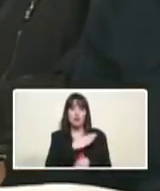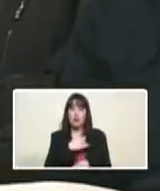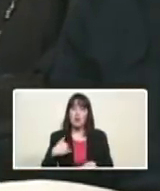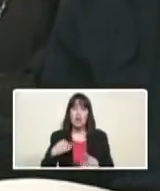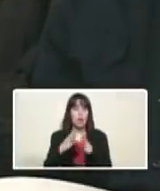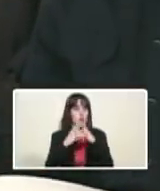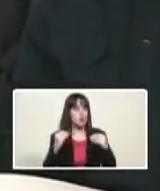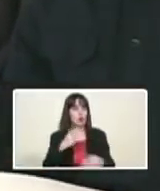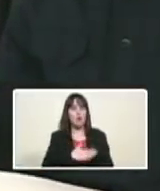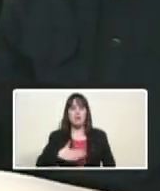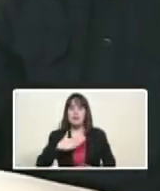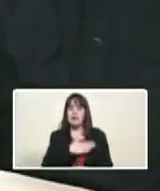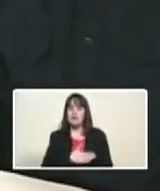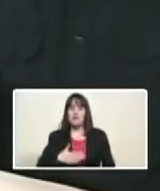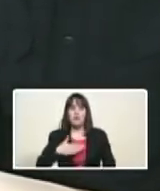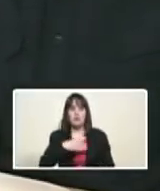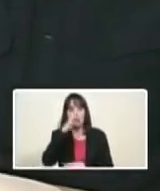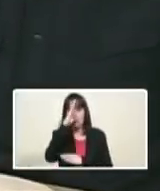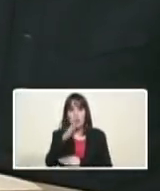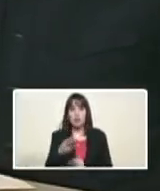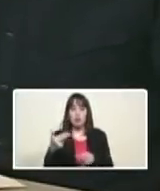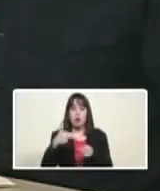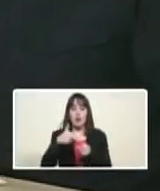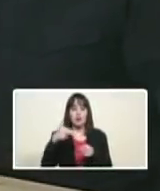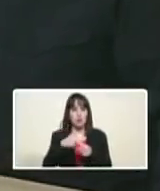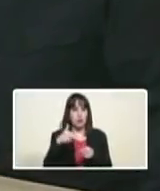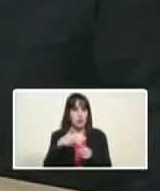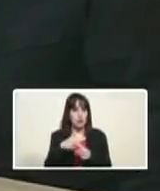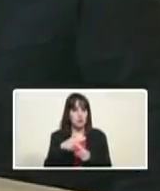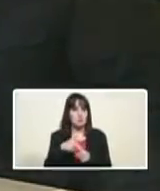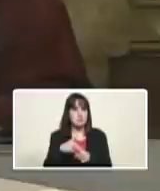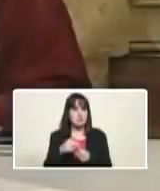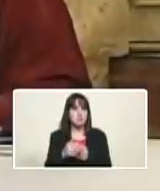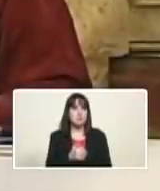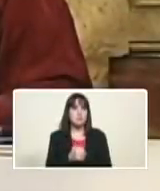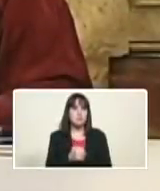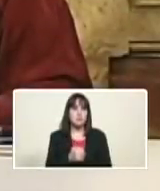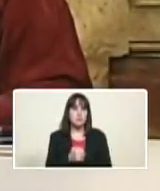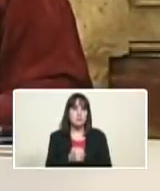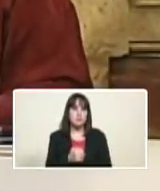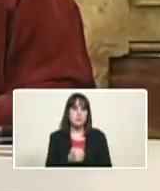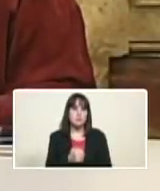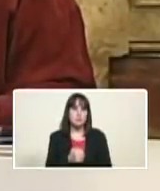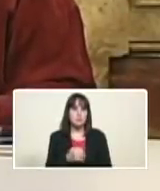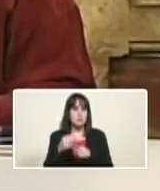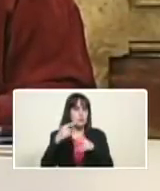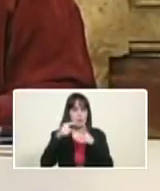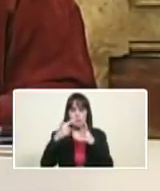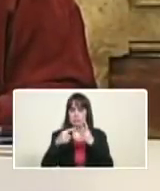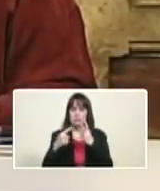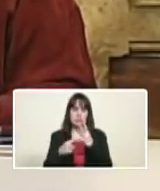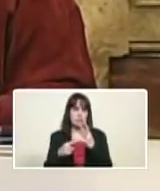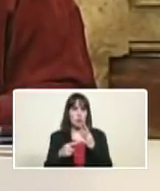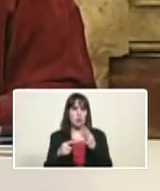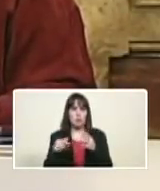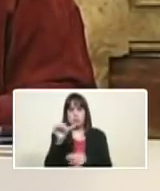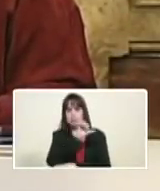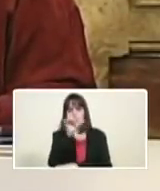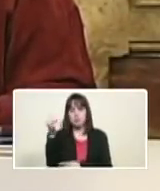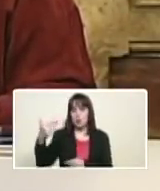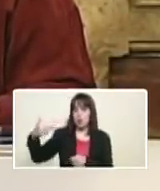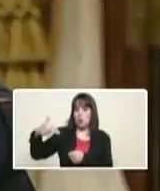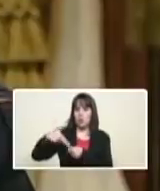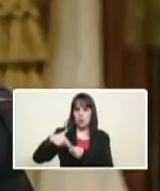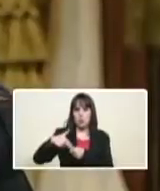disfrute del subsidio directo de la gasolina y del diésel y del gasoil. Todo el mundo disfrute, nuestro